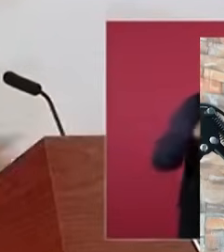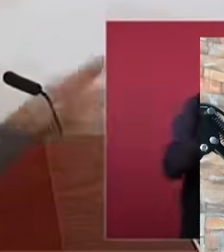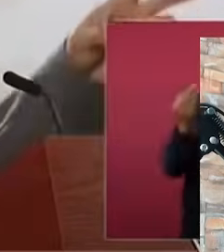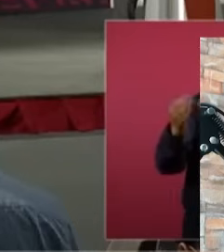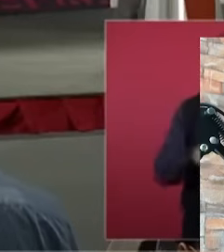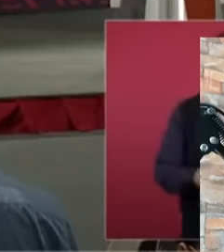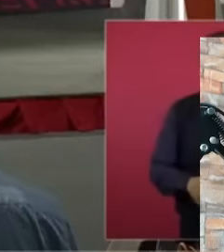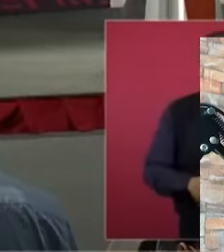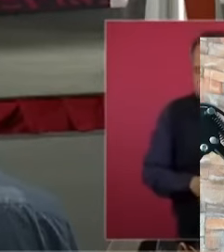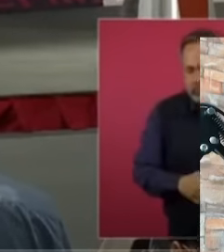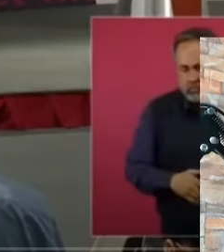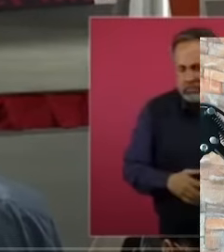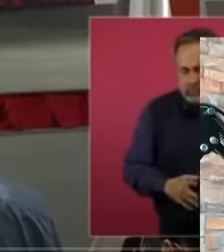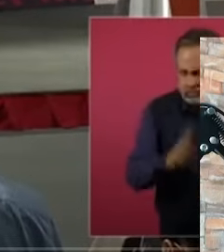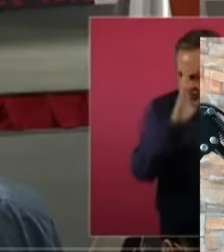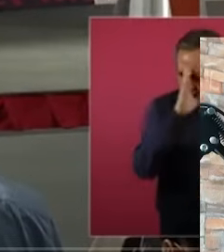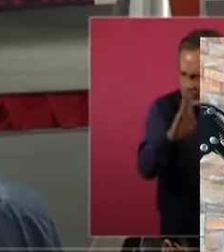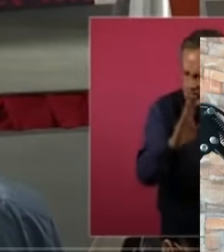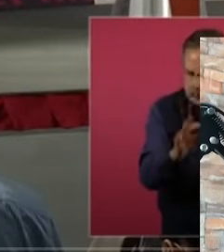al desparpajo, ¿no?